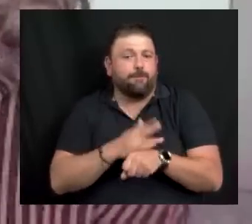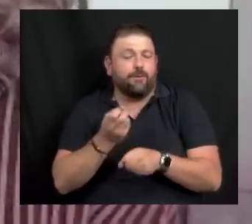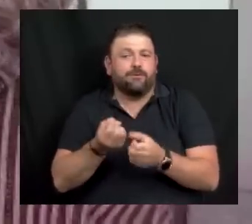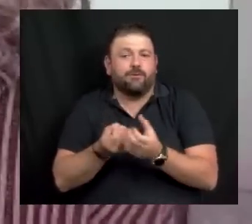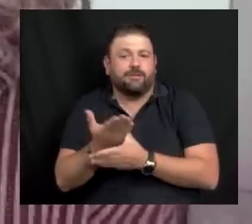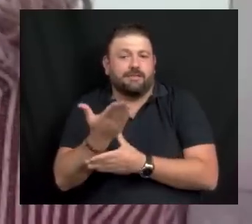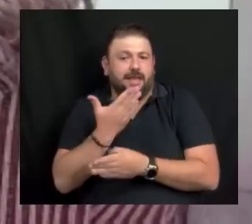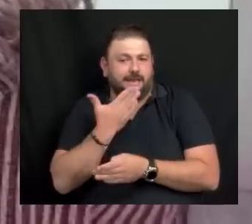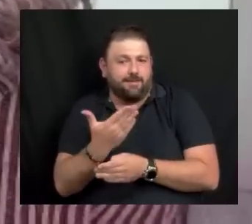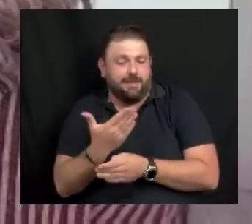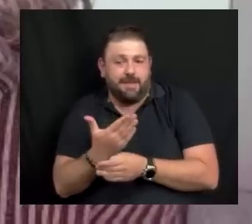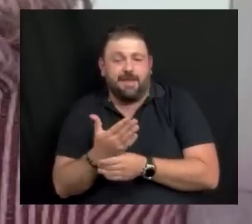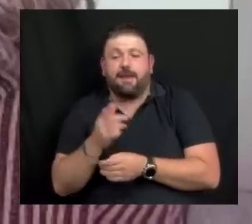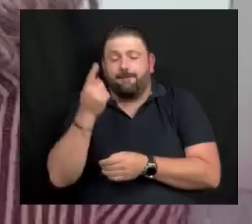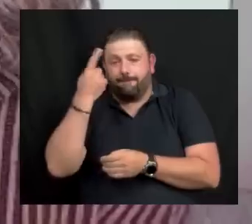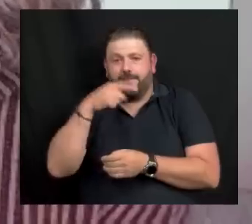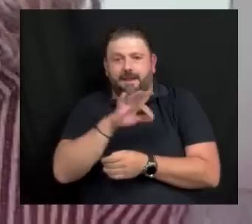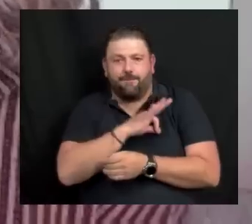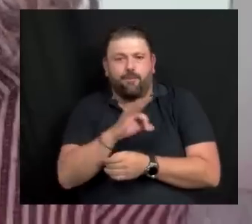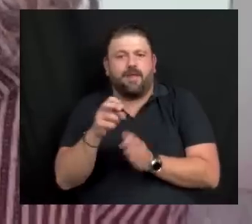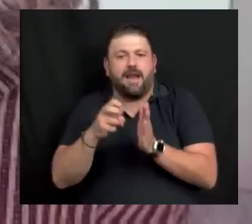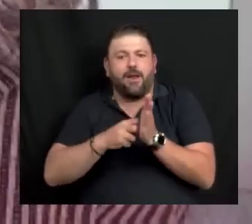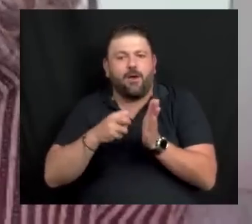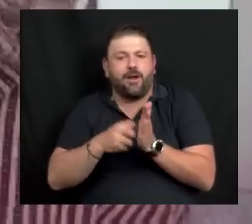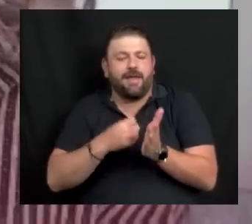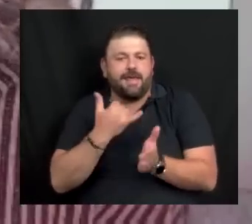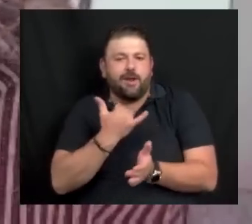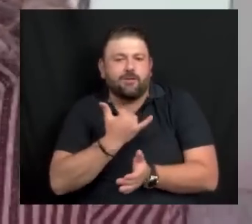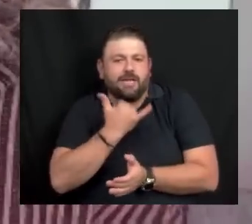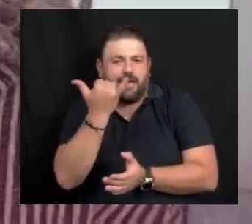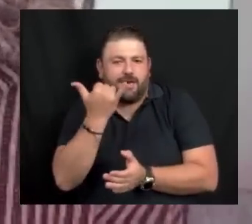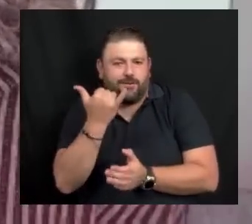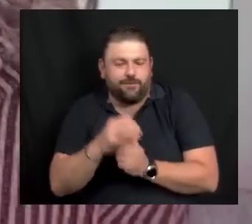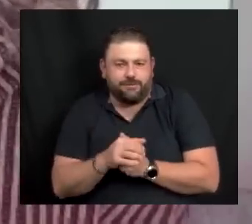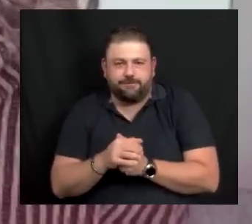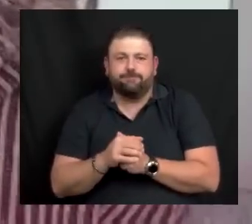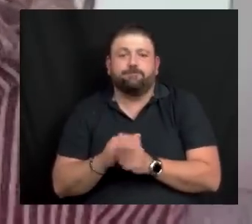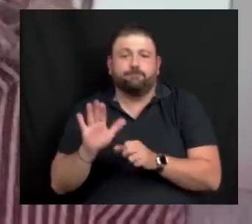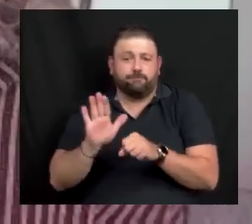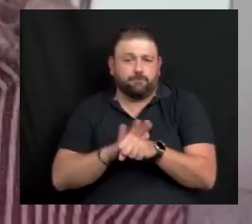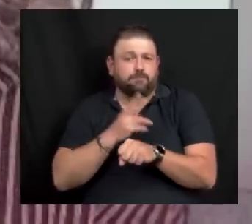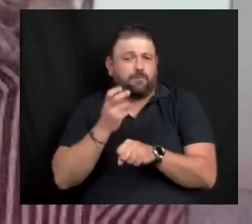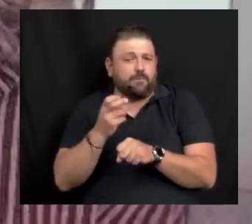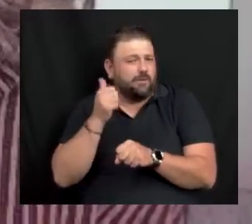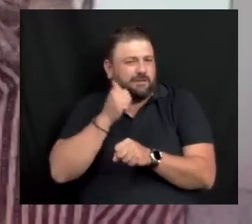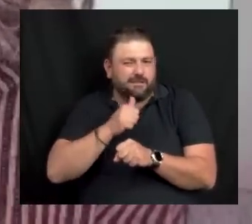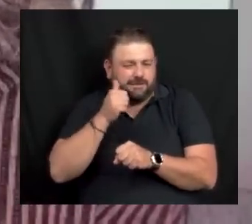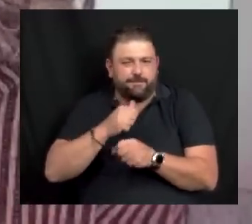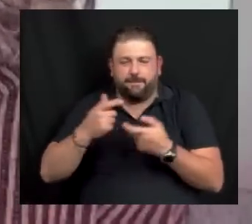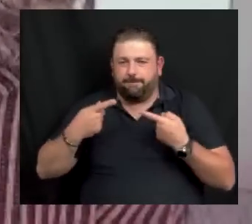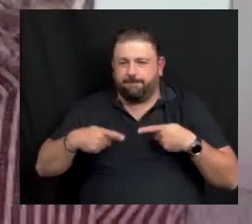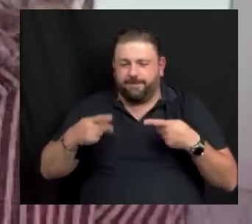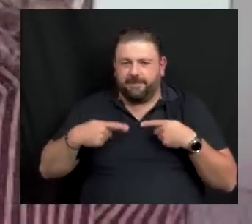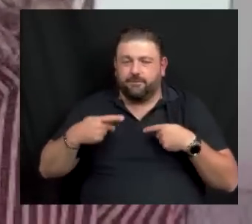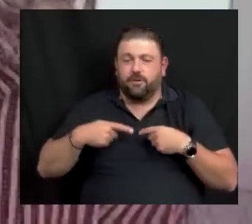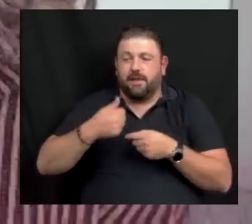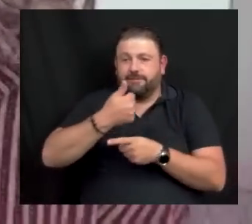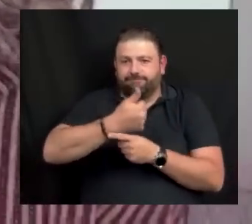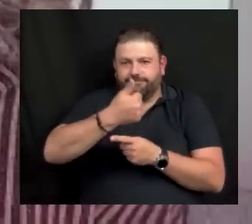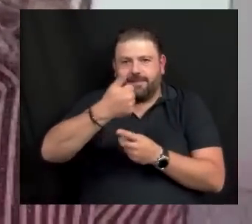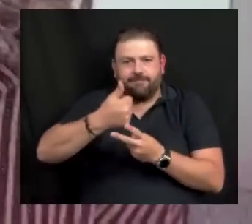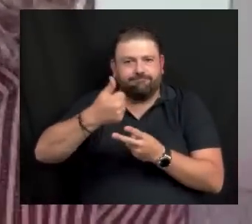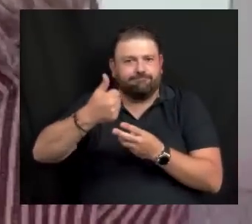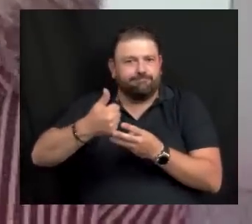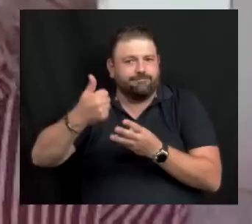el error. Ese es el principio. Cada uno de nosotros tengamos una meta y ahorita que sabemos cuál es el vehículo,